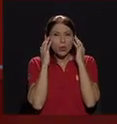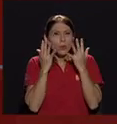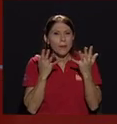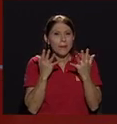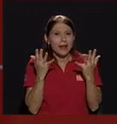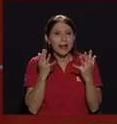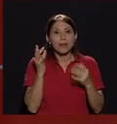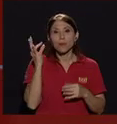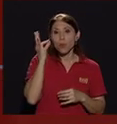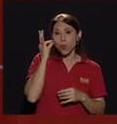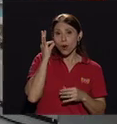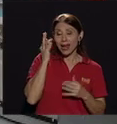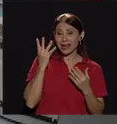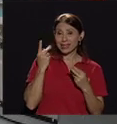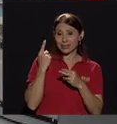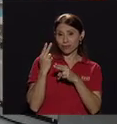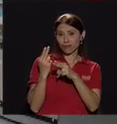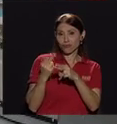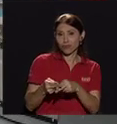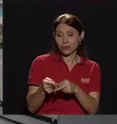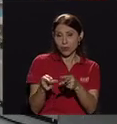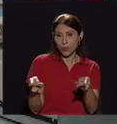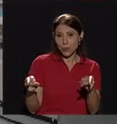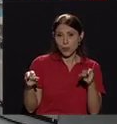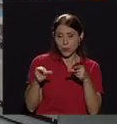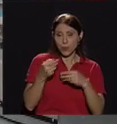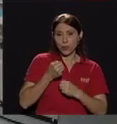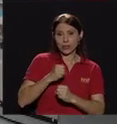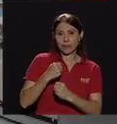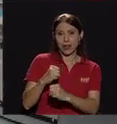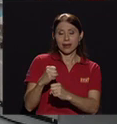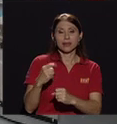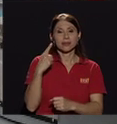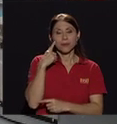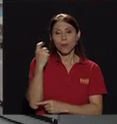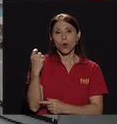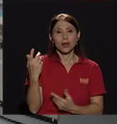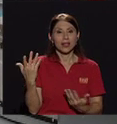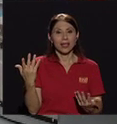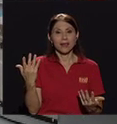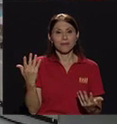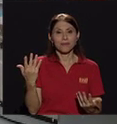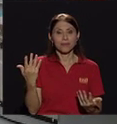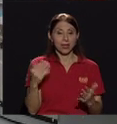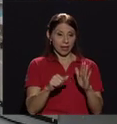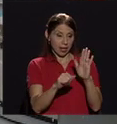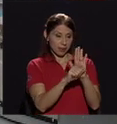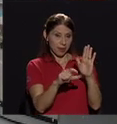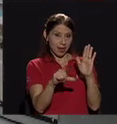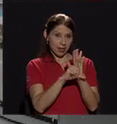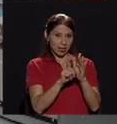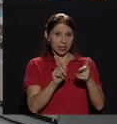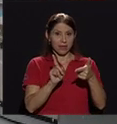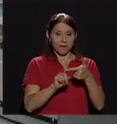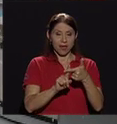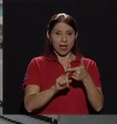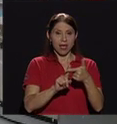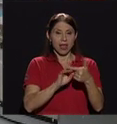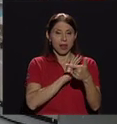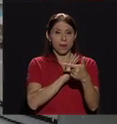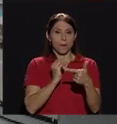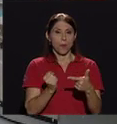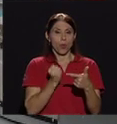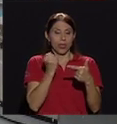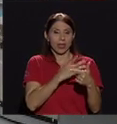preocupan, digamos, son las mujeres en los cargos municipales, porque tanto la Asamblea Legislativa como el